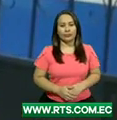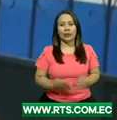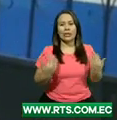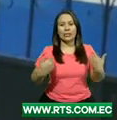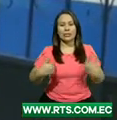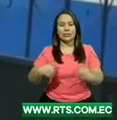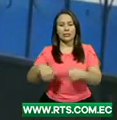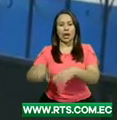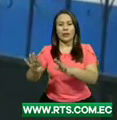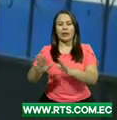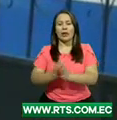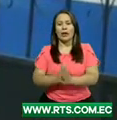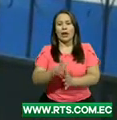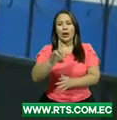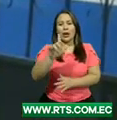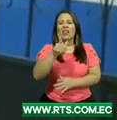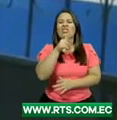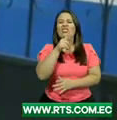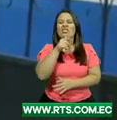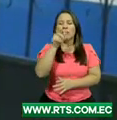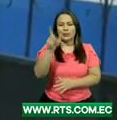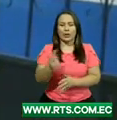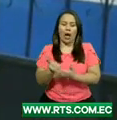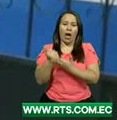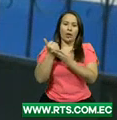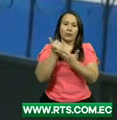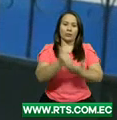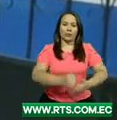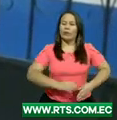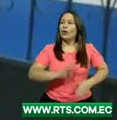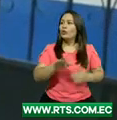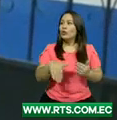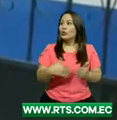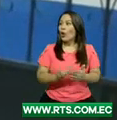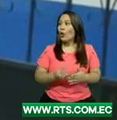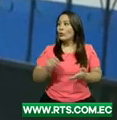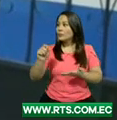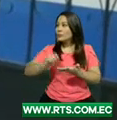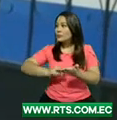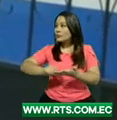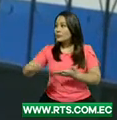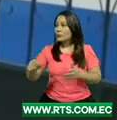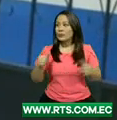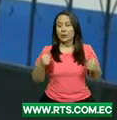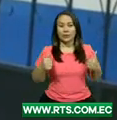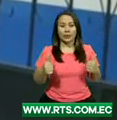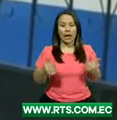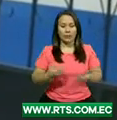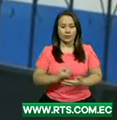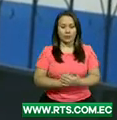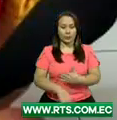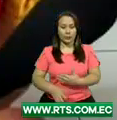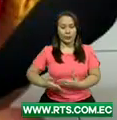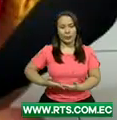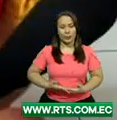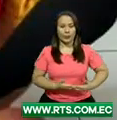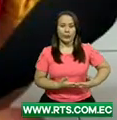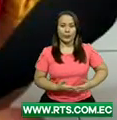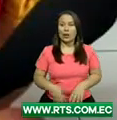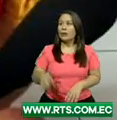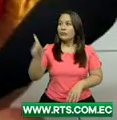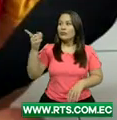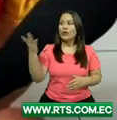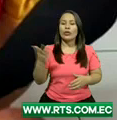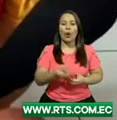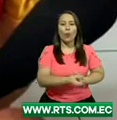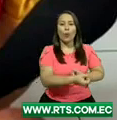señor plantaba suri a dar los primeros auxilios y todo fue con éxito dio a luz la señora bomberos de